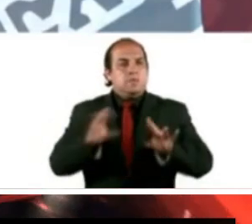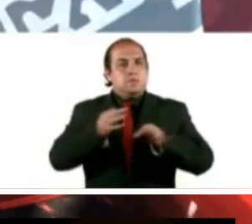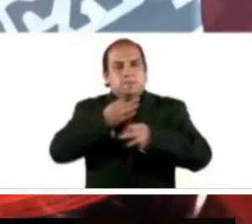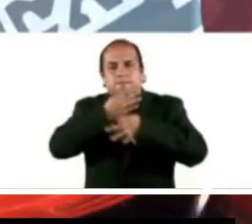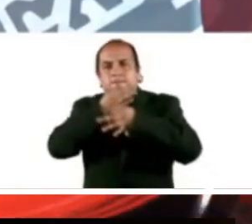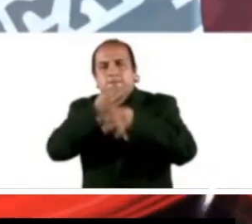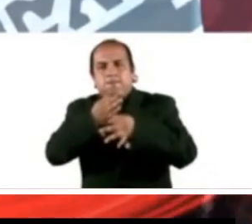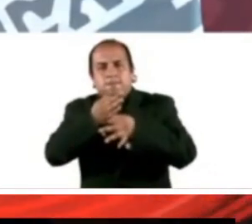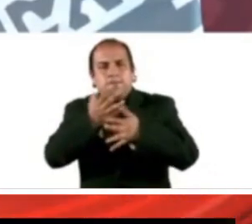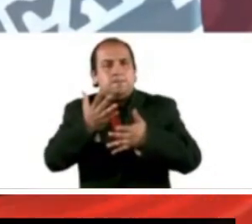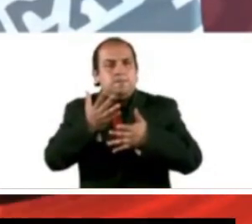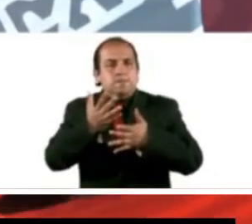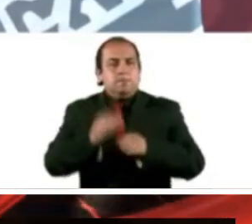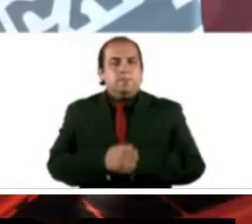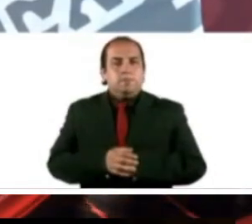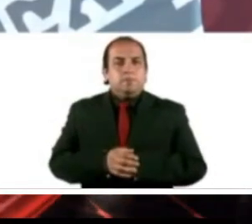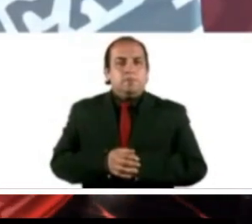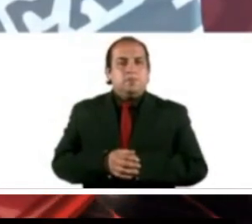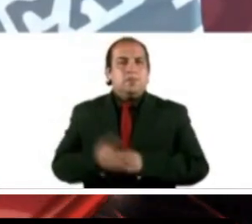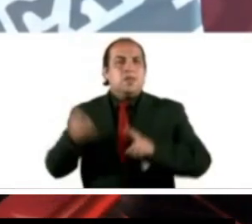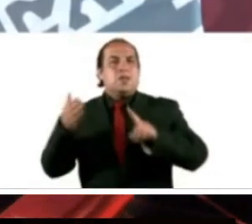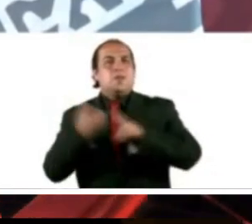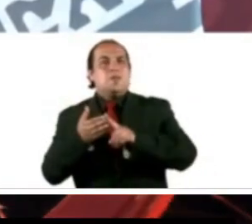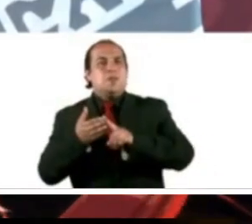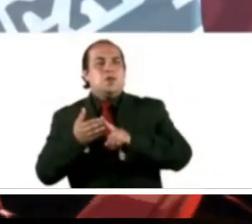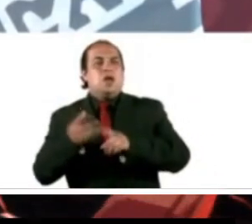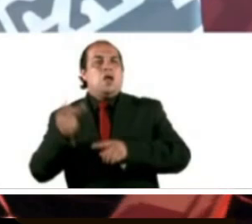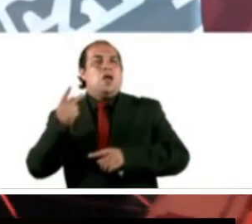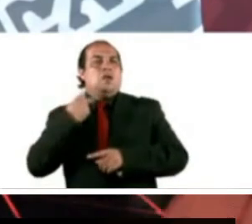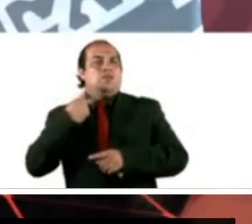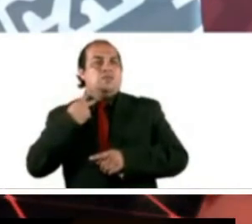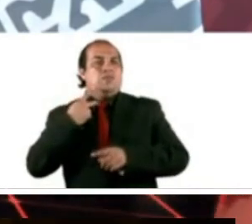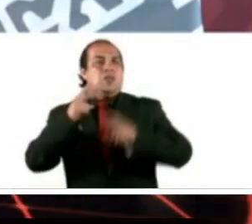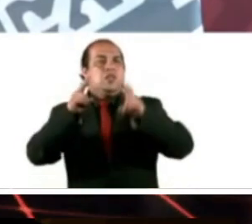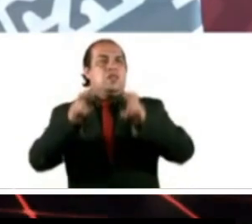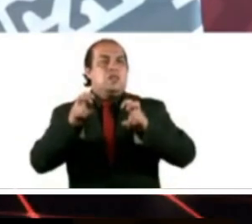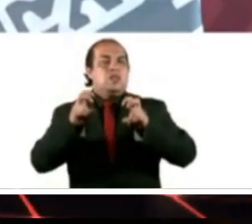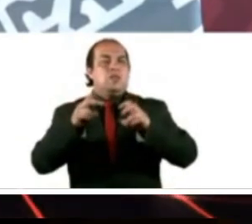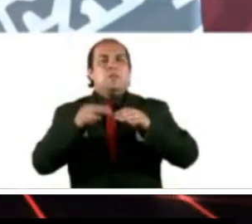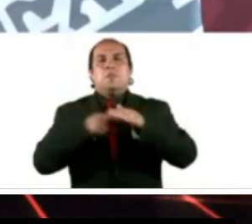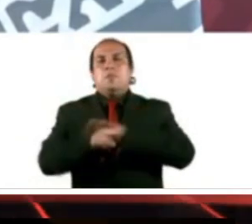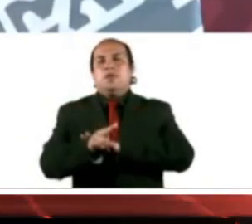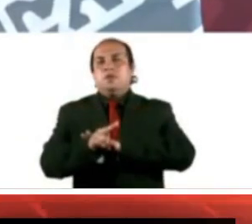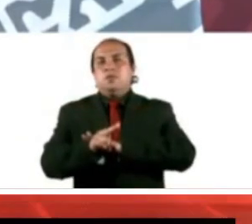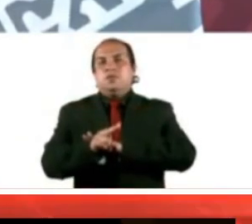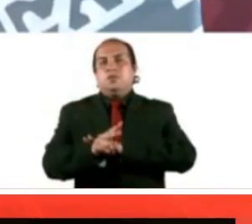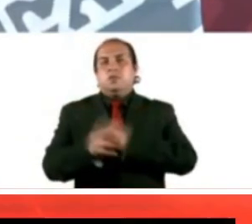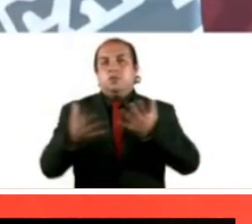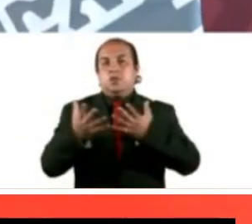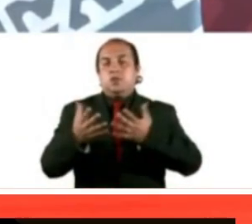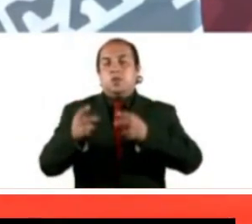atención es la politización. Hicieron político algo que es técnico, y lo hicieron